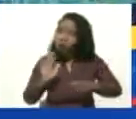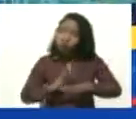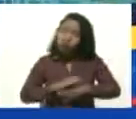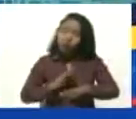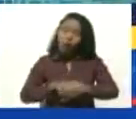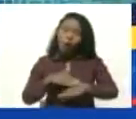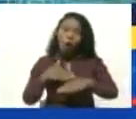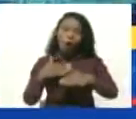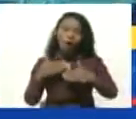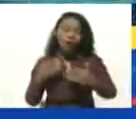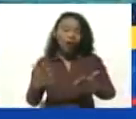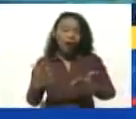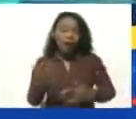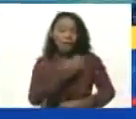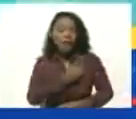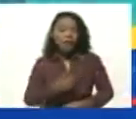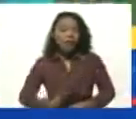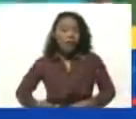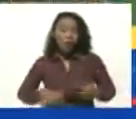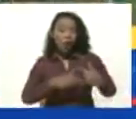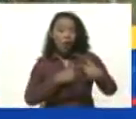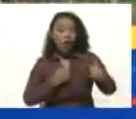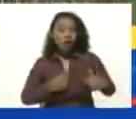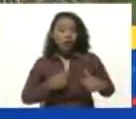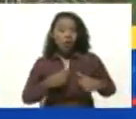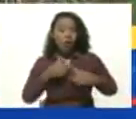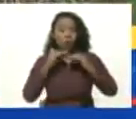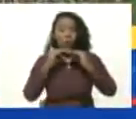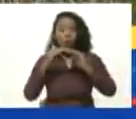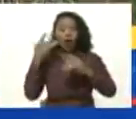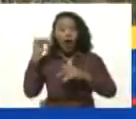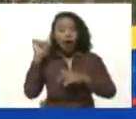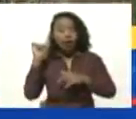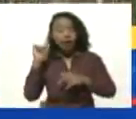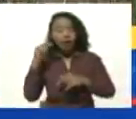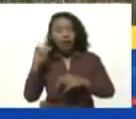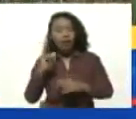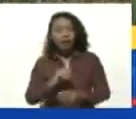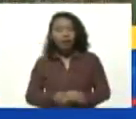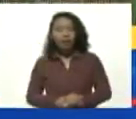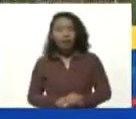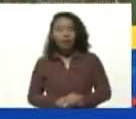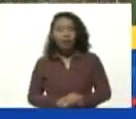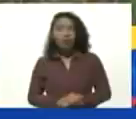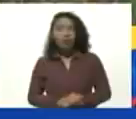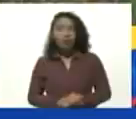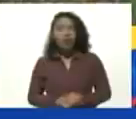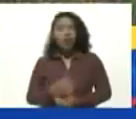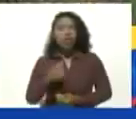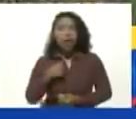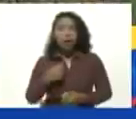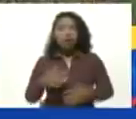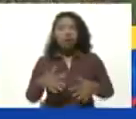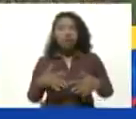porque el presidente Corazón Llanero, tremendos programas que tiene Corazón Llanero, yo los